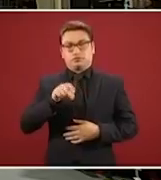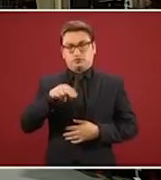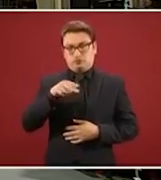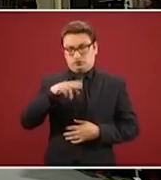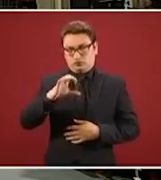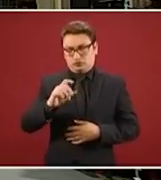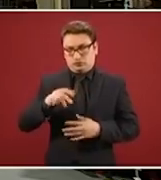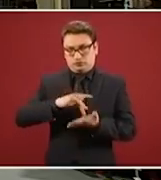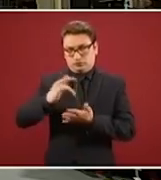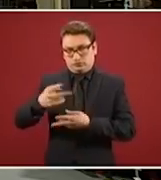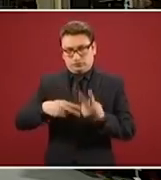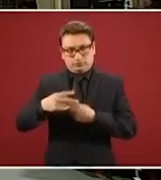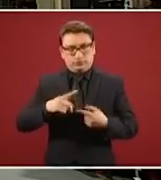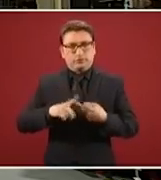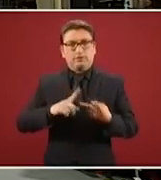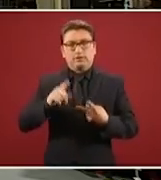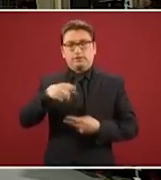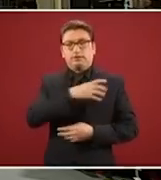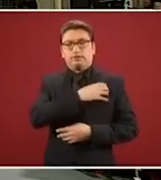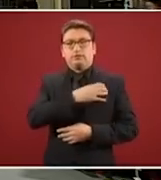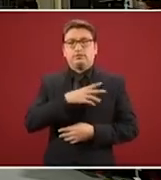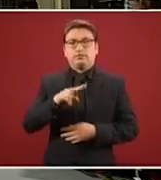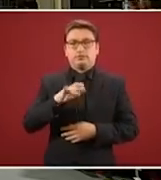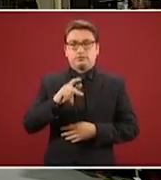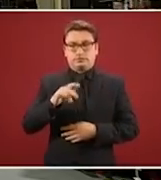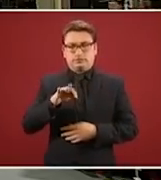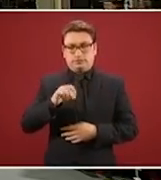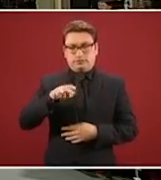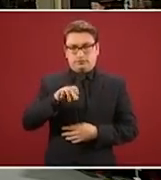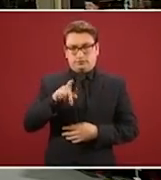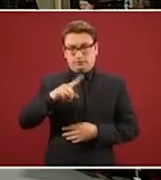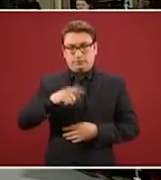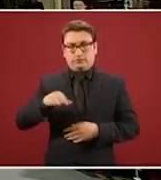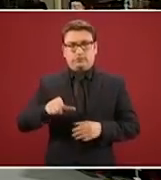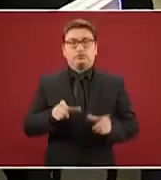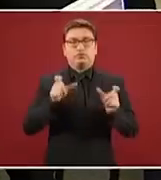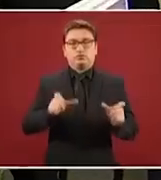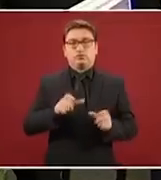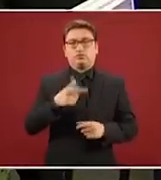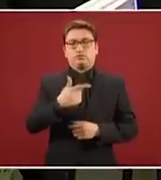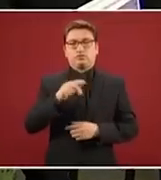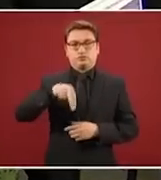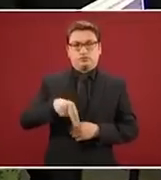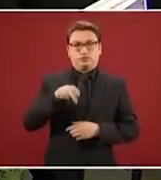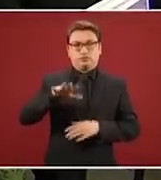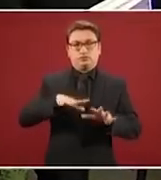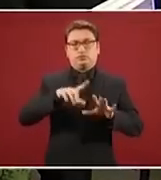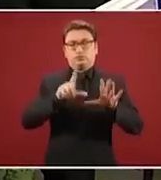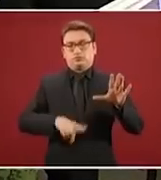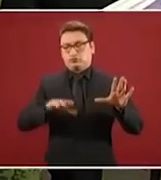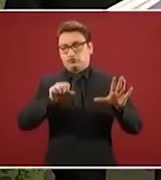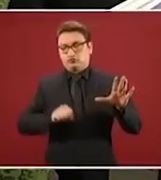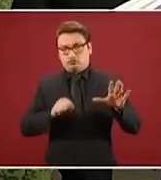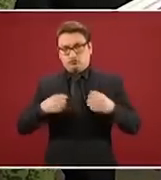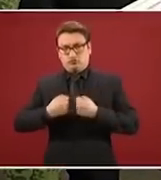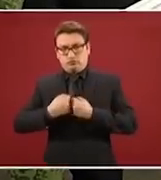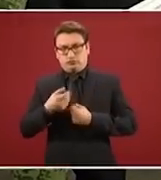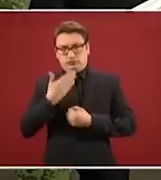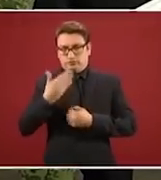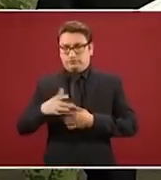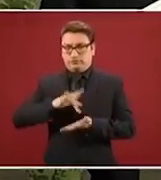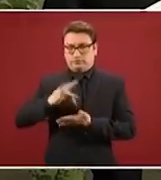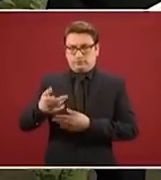el general vicente hernández a cargo de la operación de la guardia nacional en la frontera sur gracias vicente por acompañarnos